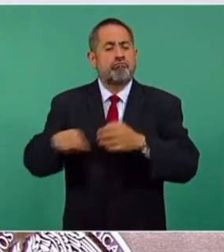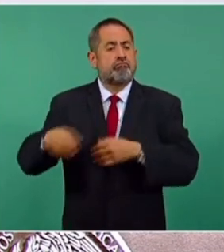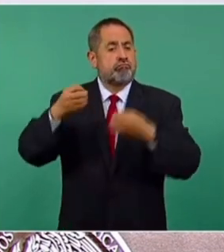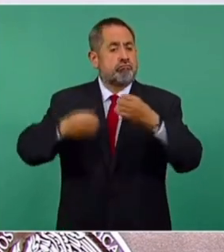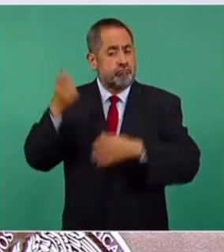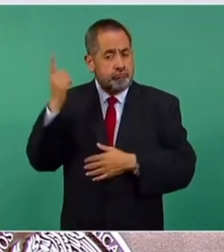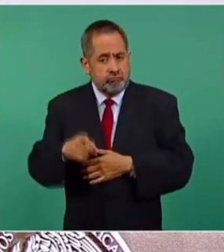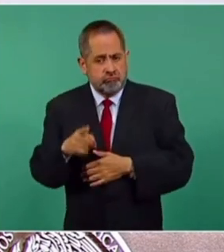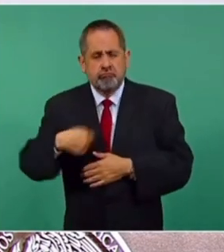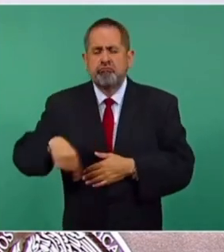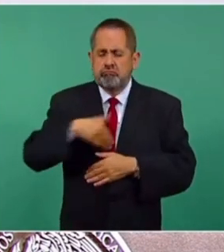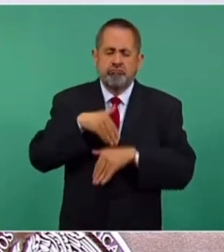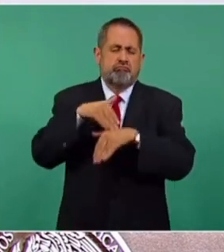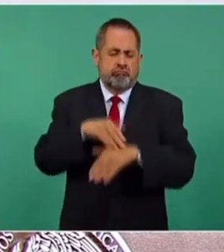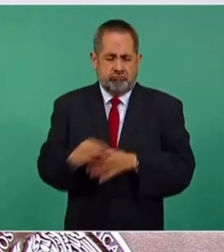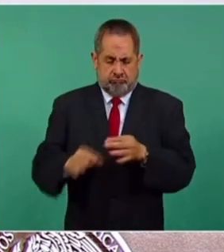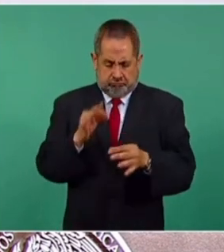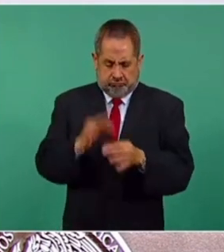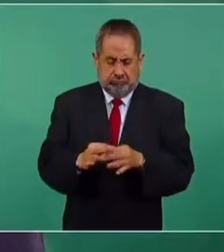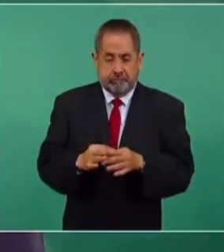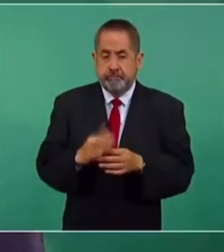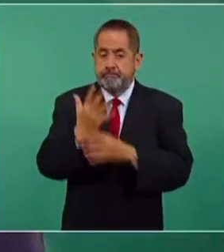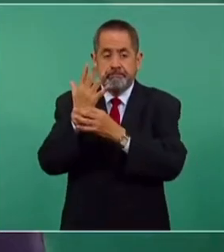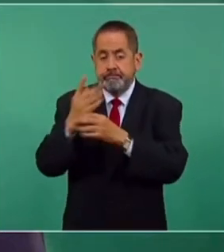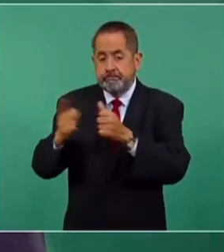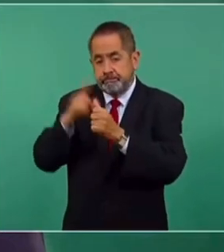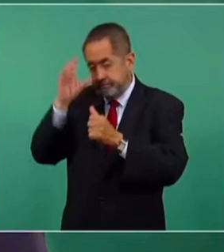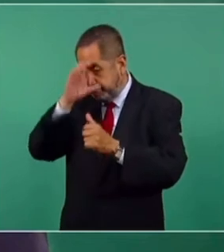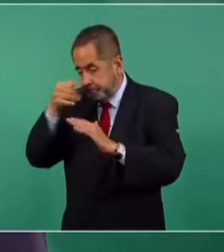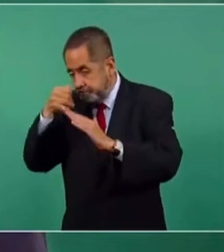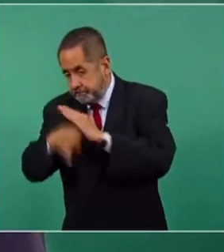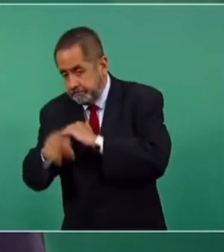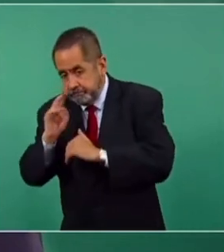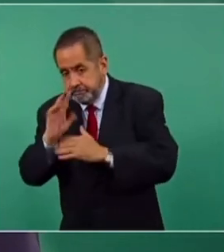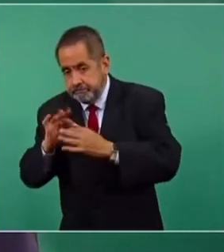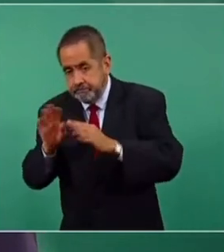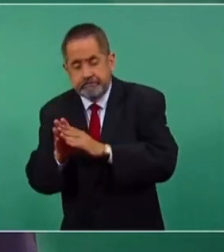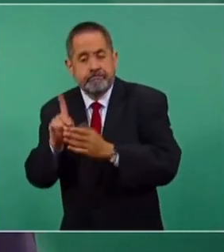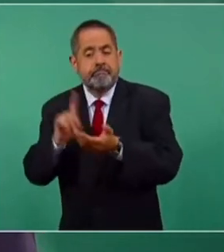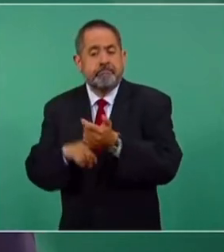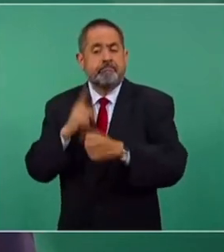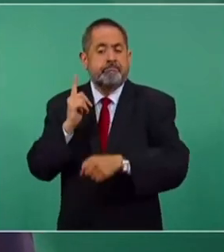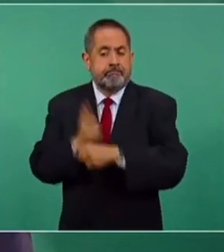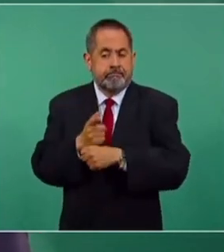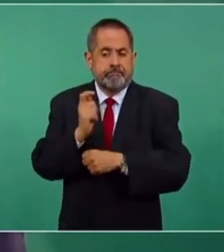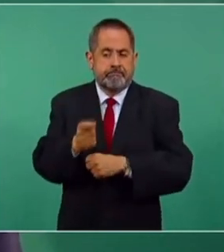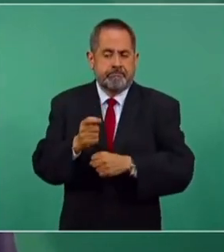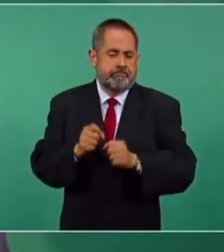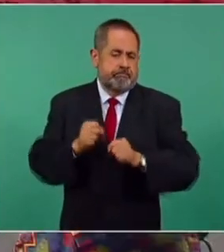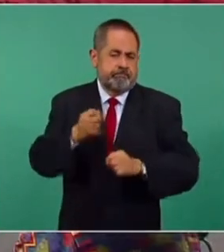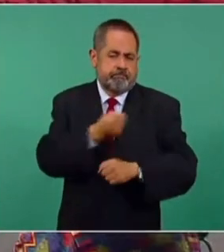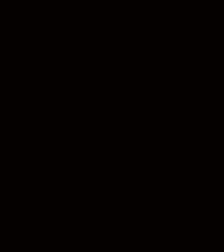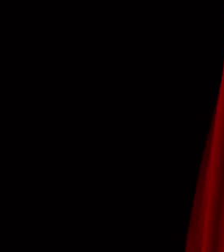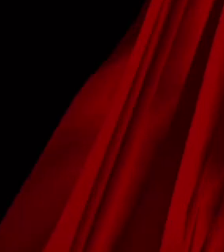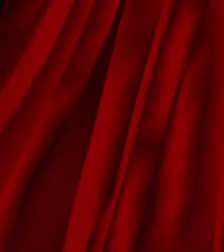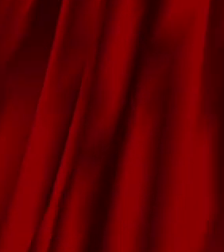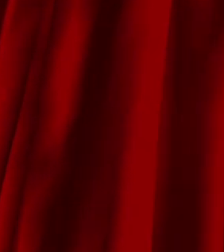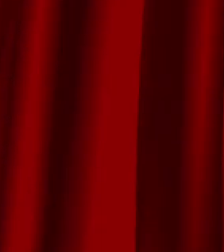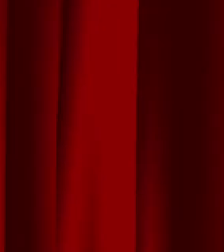Judicial y actuamos con una base científica para proteger la salud de todas y todos. Esa es nuestra prioridad también.